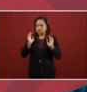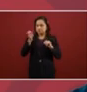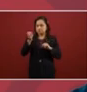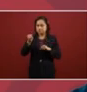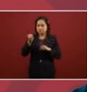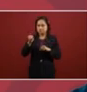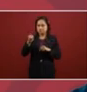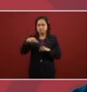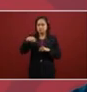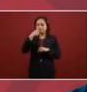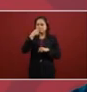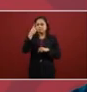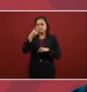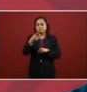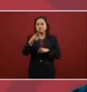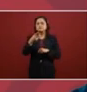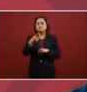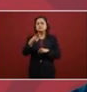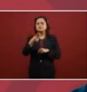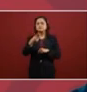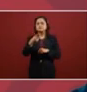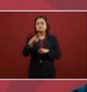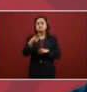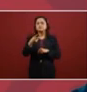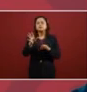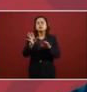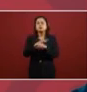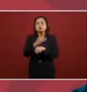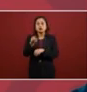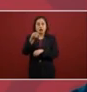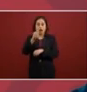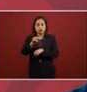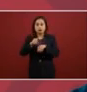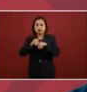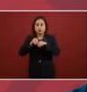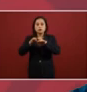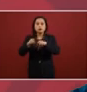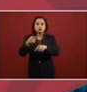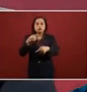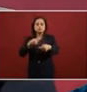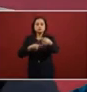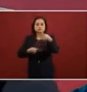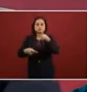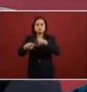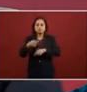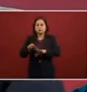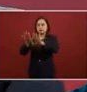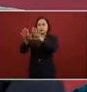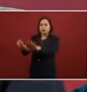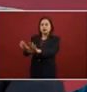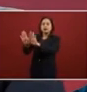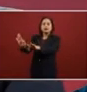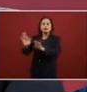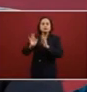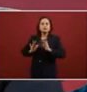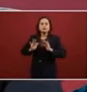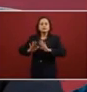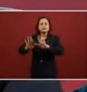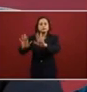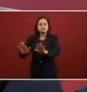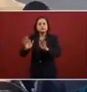porque estos son mensajes de ida y vuelta. Espérate, espérate, espérate.